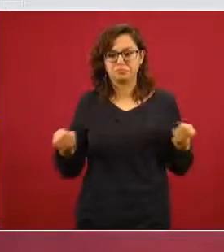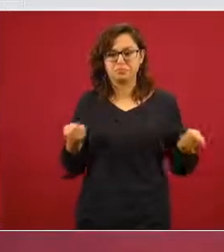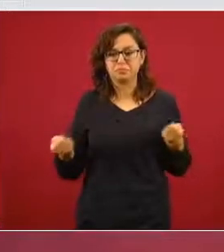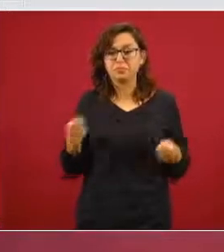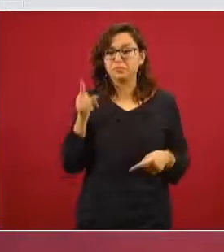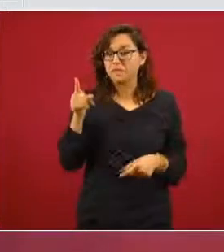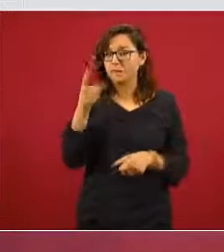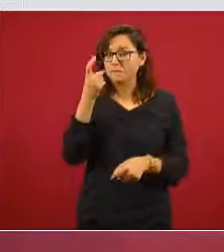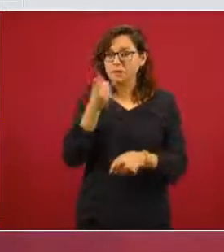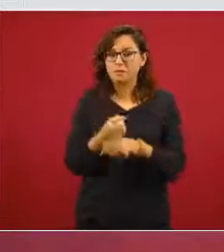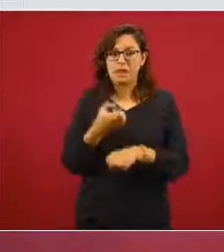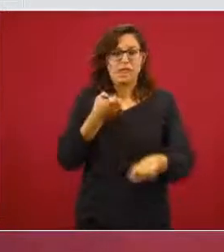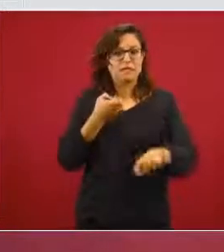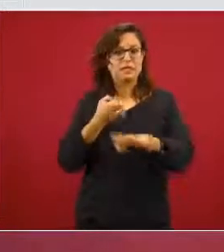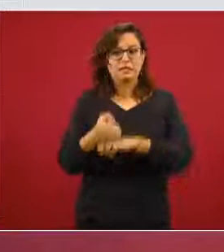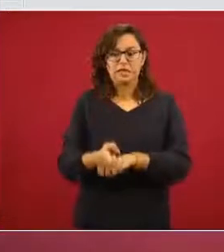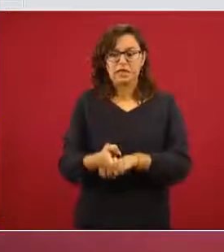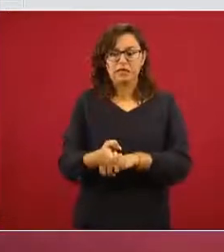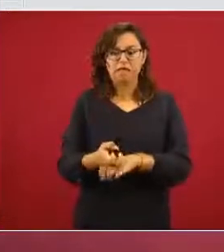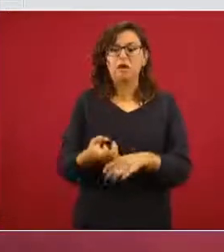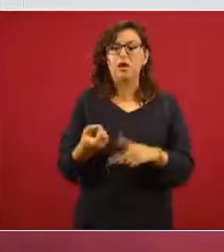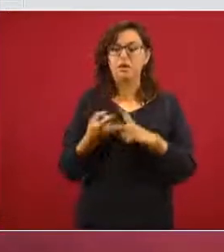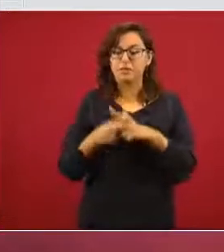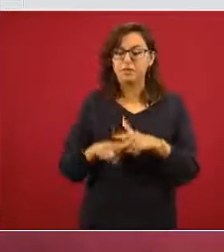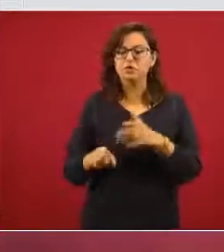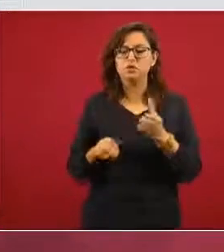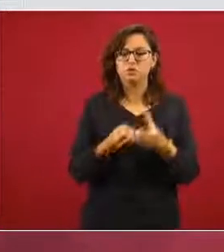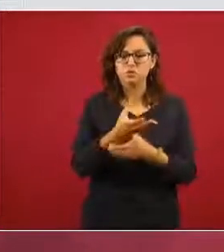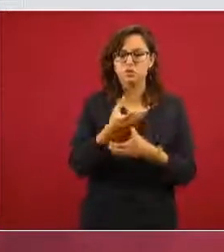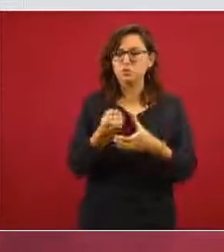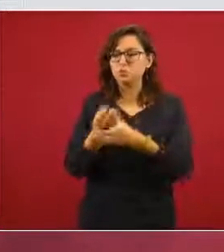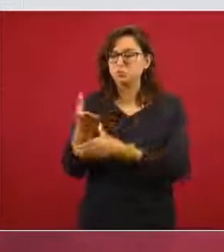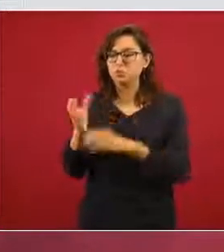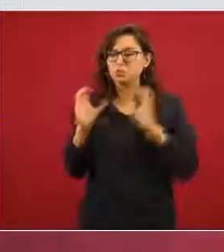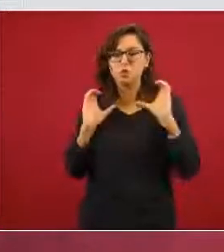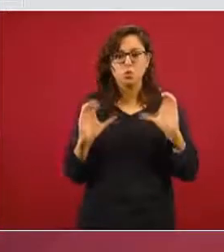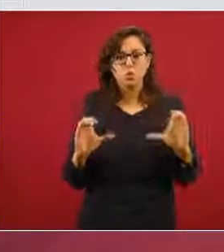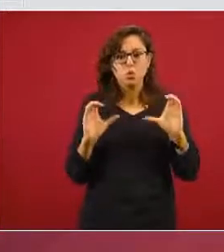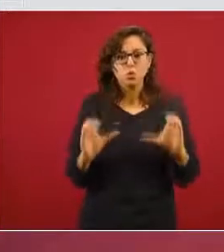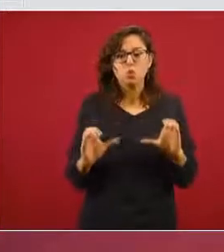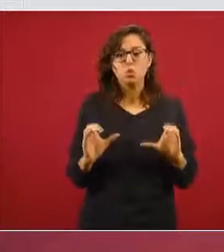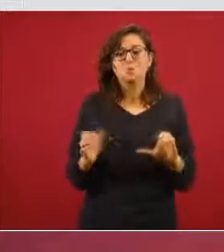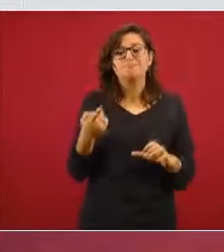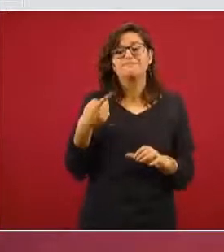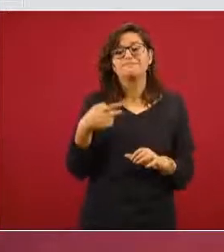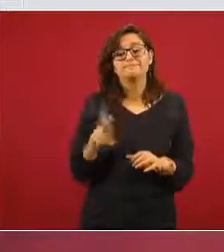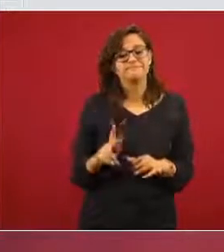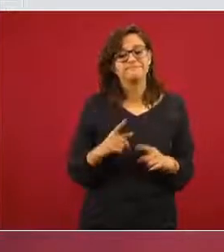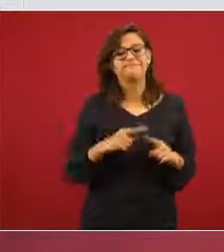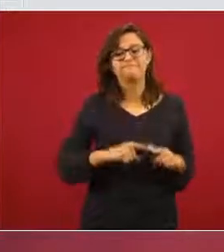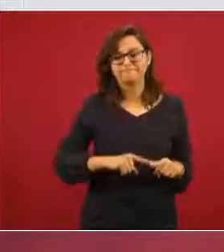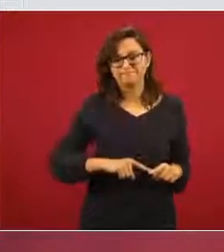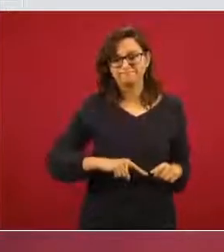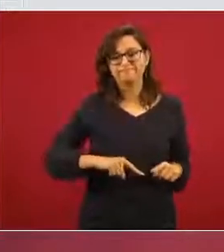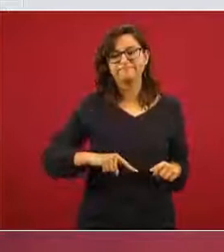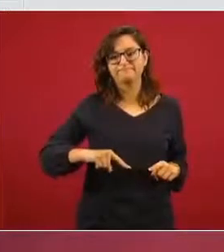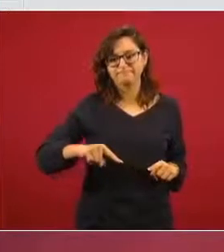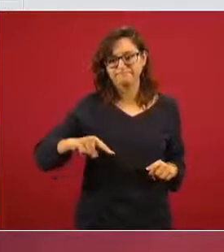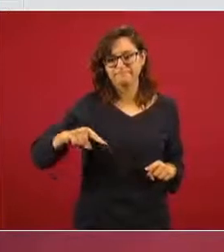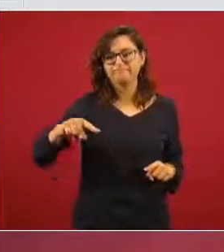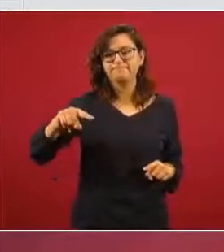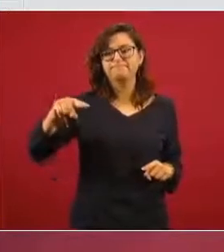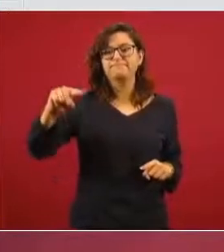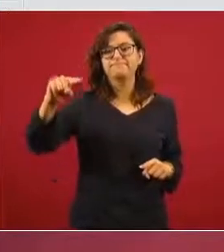primeros estados en empezar a desconfinar, pero lo hicieron de una manera cuidada, pero desafortunadamente tuvo este